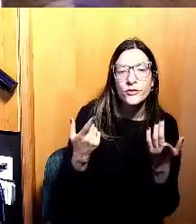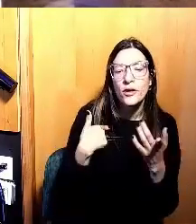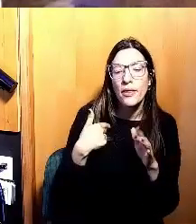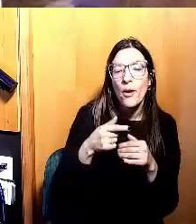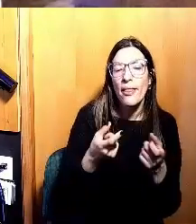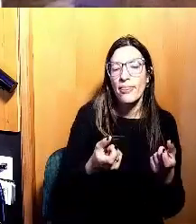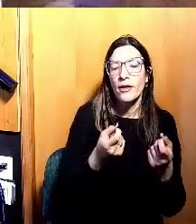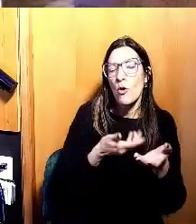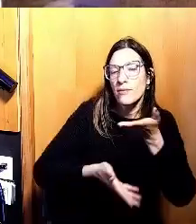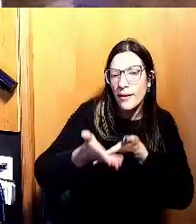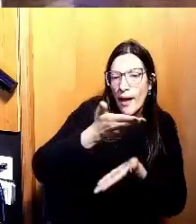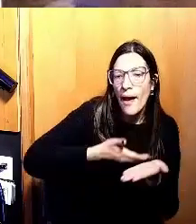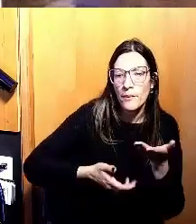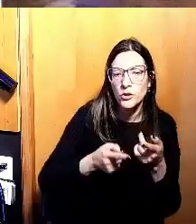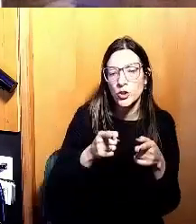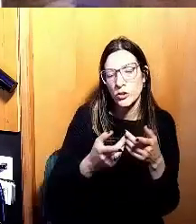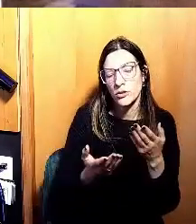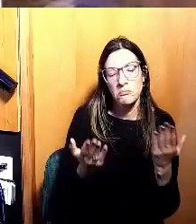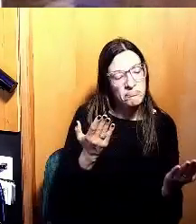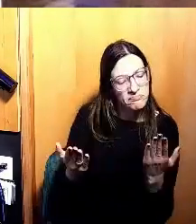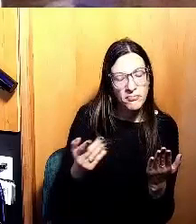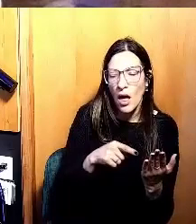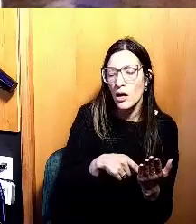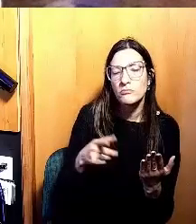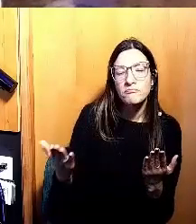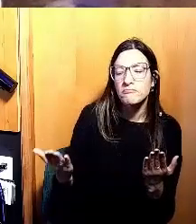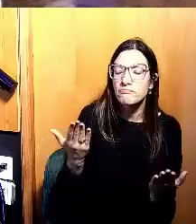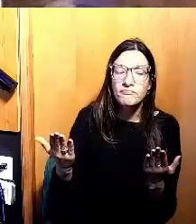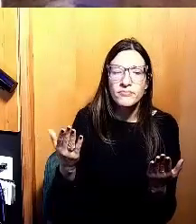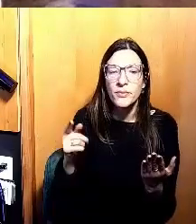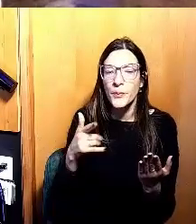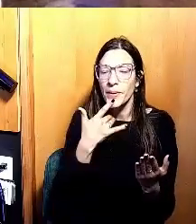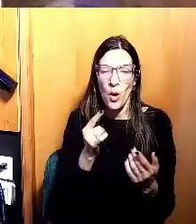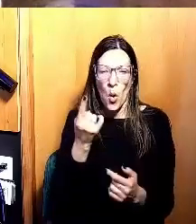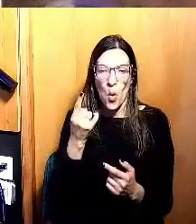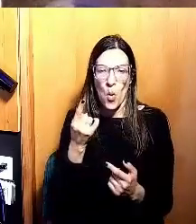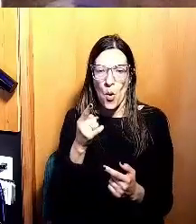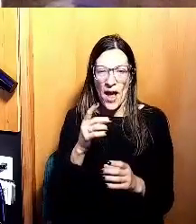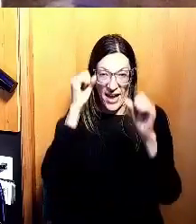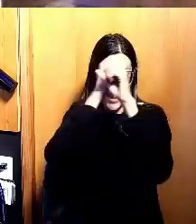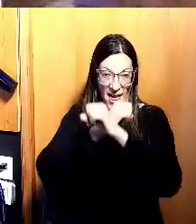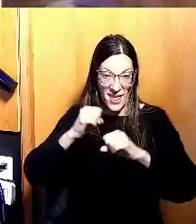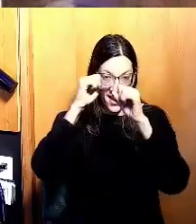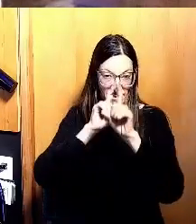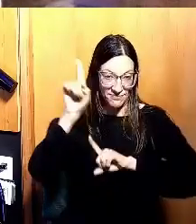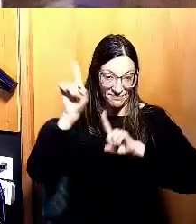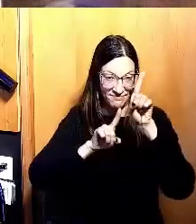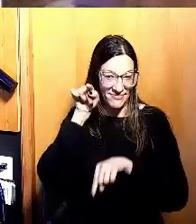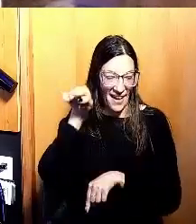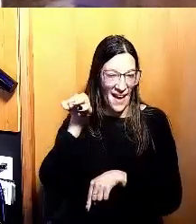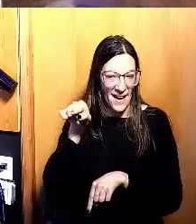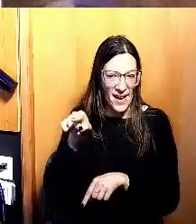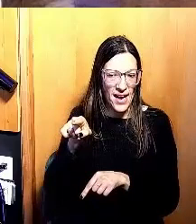después también cotejamos con ellos. Por ejemplo, hay uno que es con la Facultad de Ingeniería que tiene que ver, se